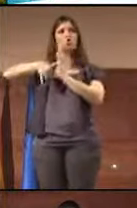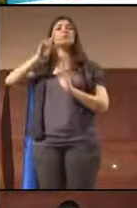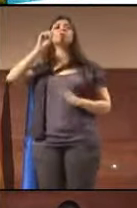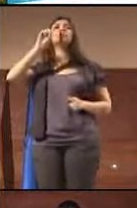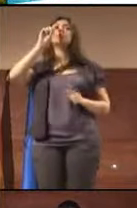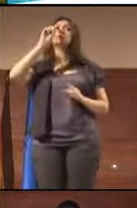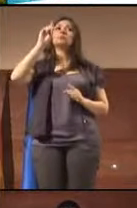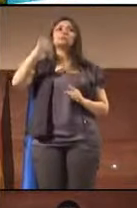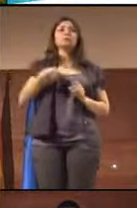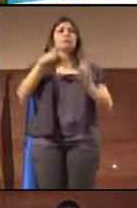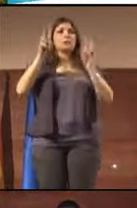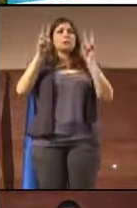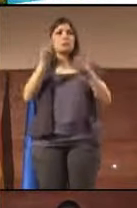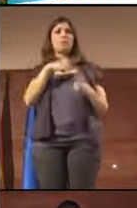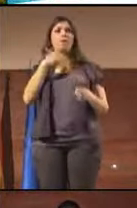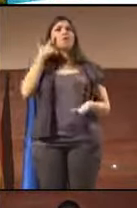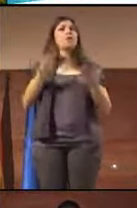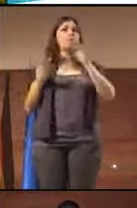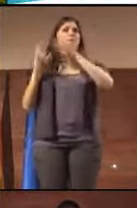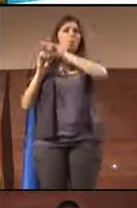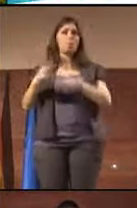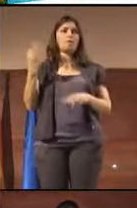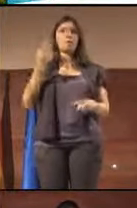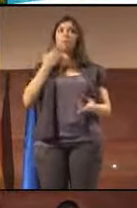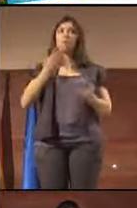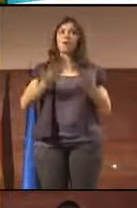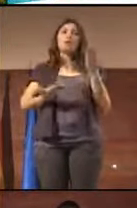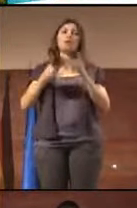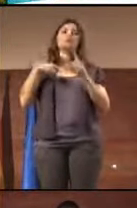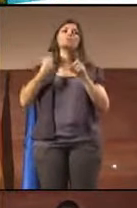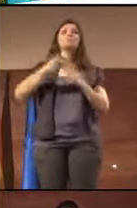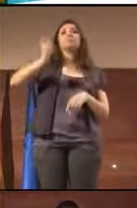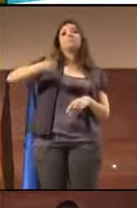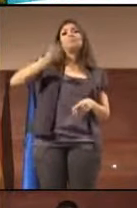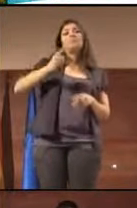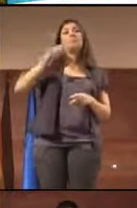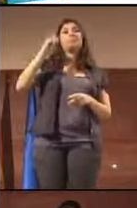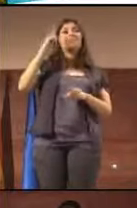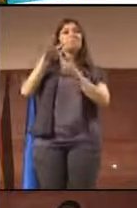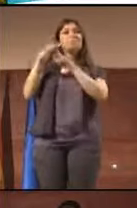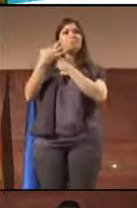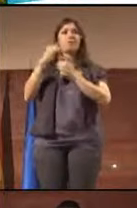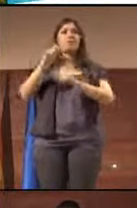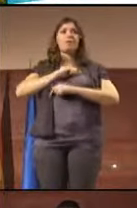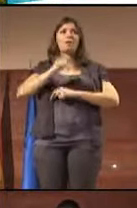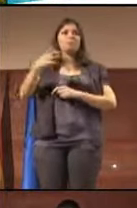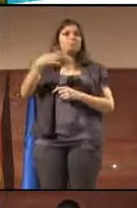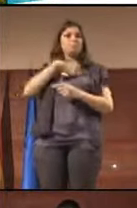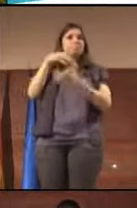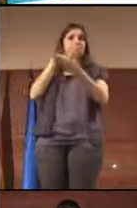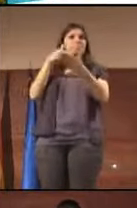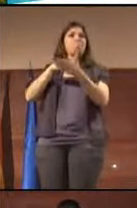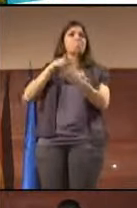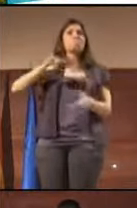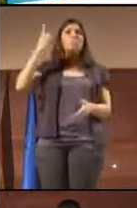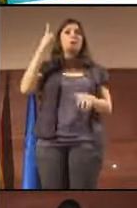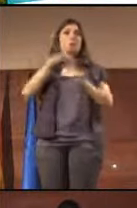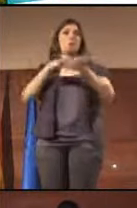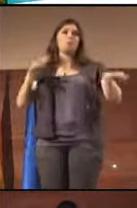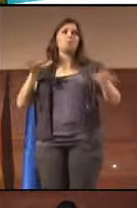las cosas que tenemos que evaluar y valorar y además suele ser el factor más discapacitante en la mayoría